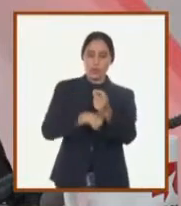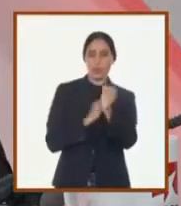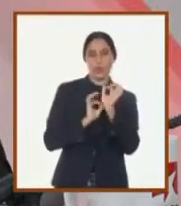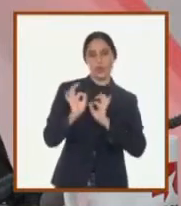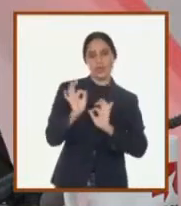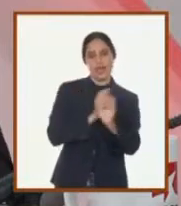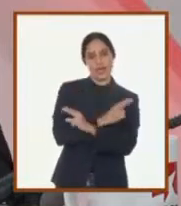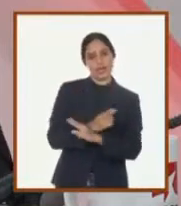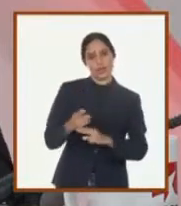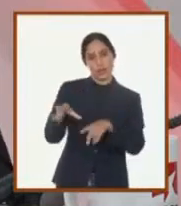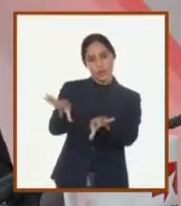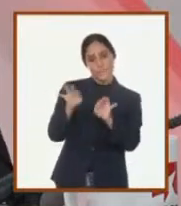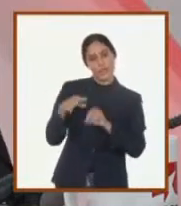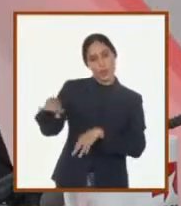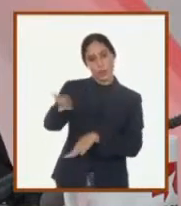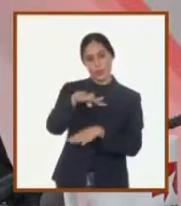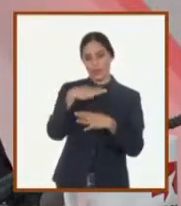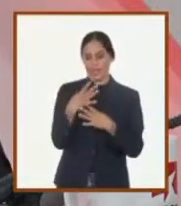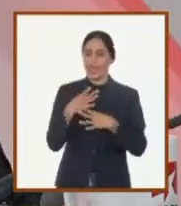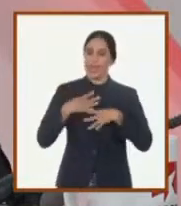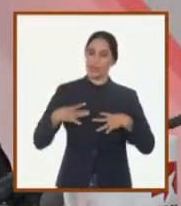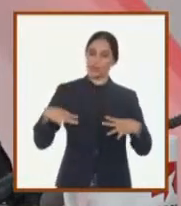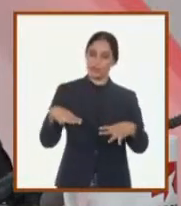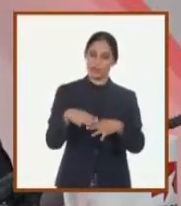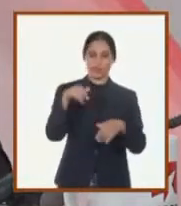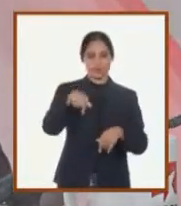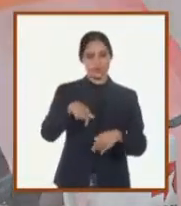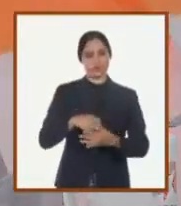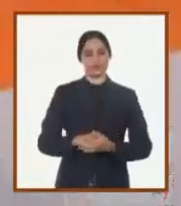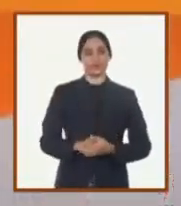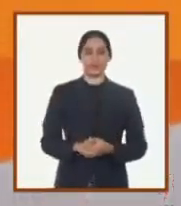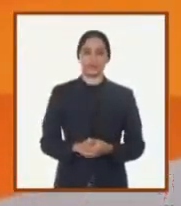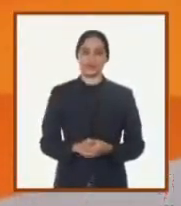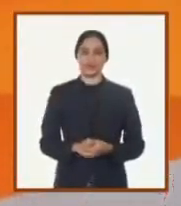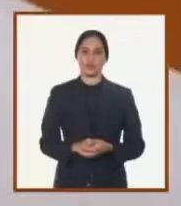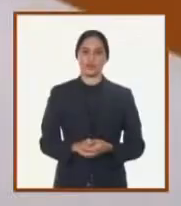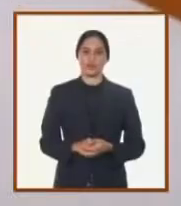así que los invito a que nos acompañen en nuestra mesa redonda de hoy